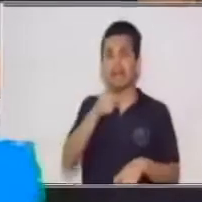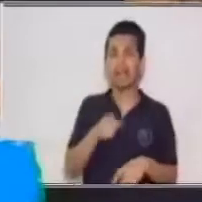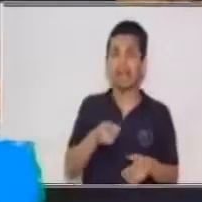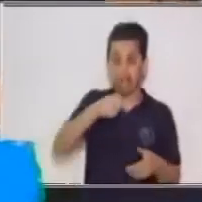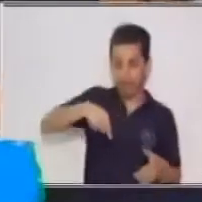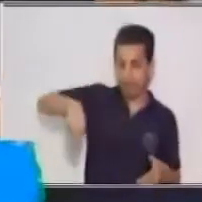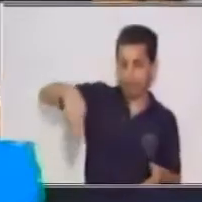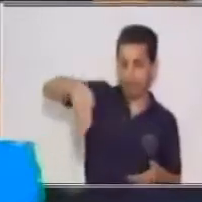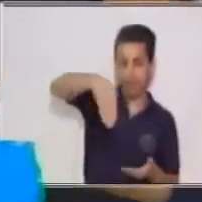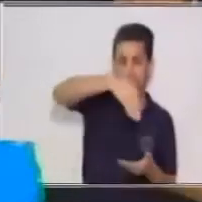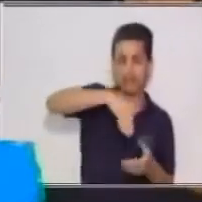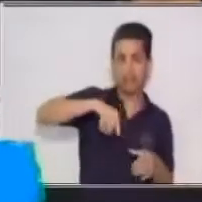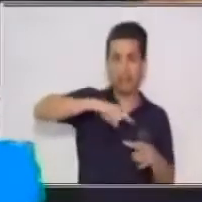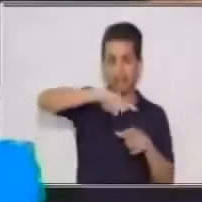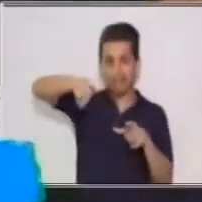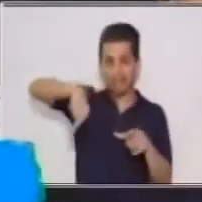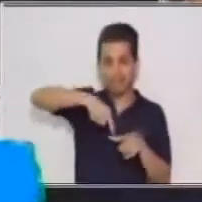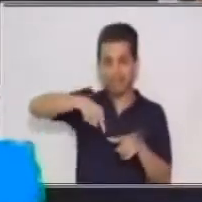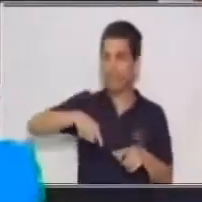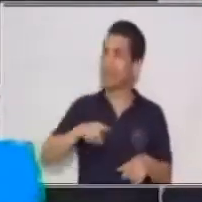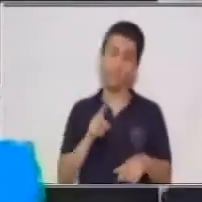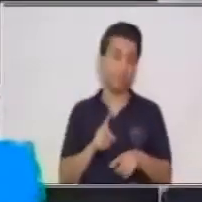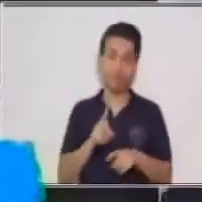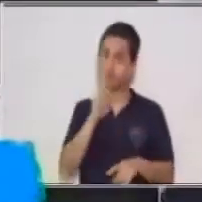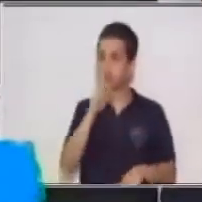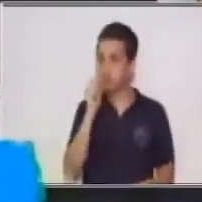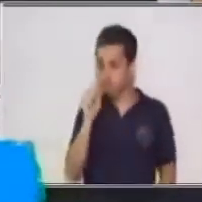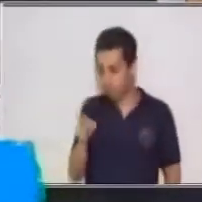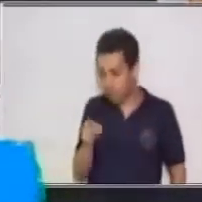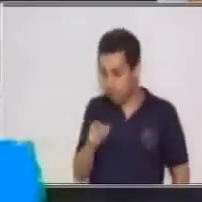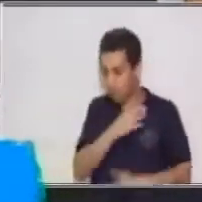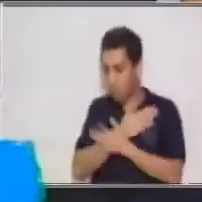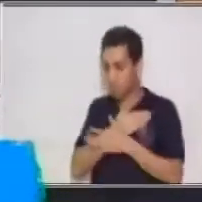solo observa tu pastel y pídele permiso a algún adulto